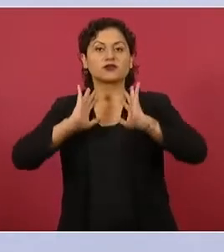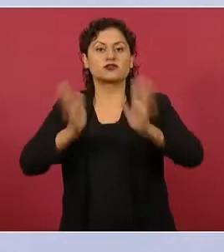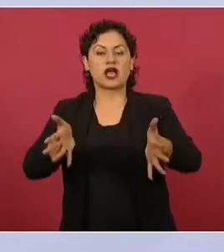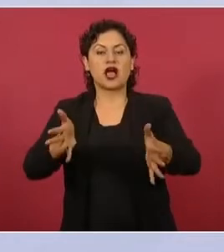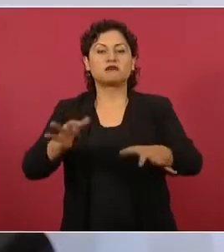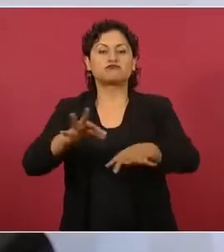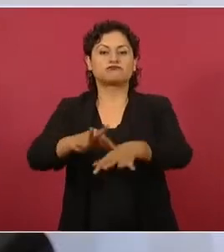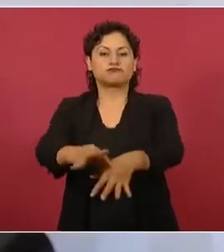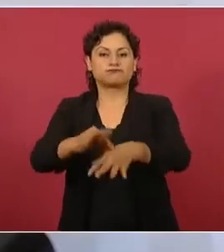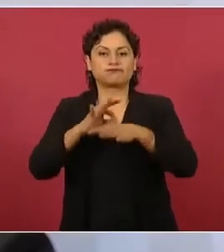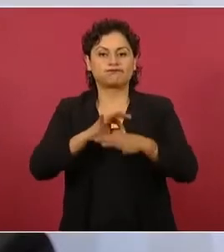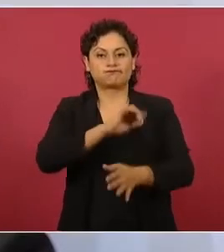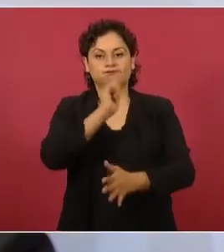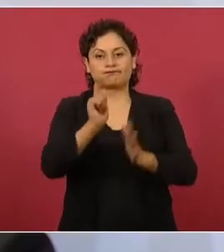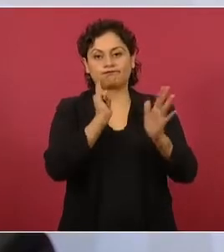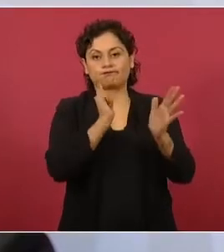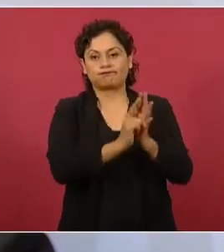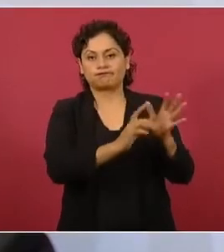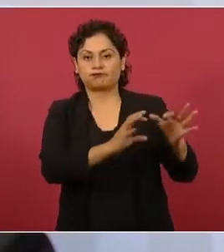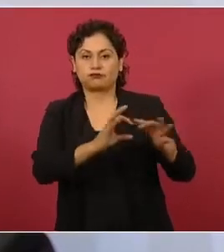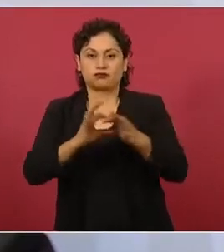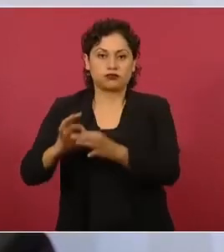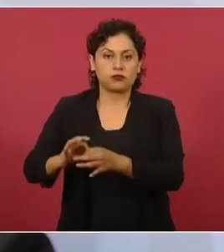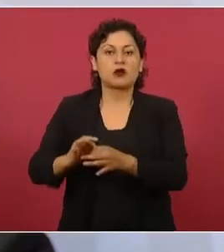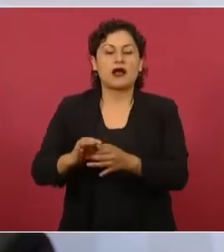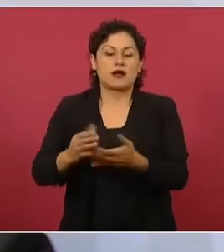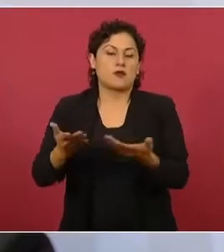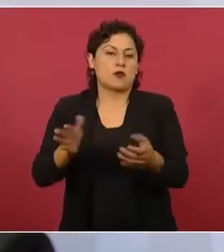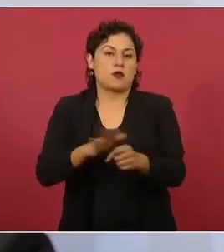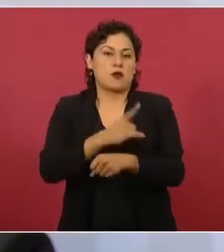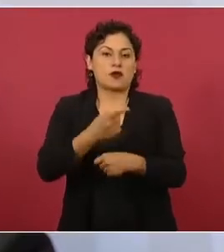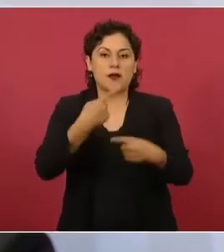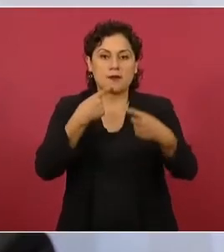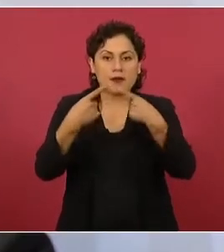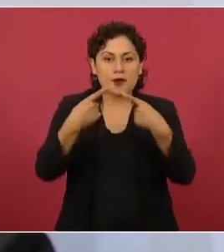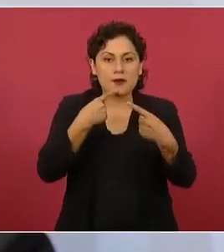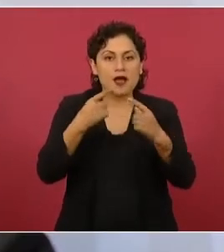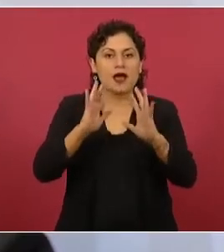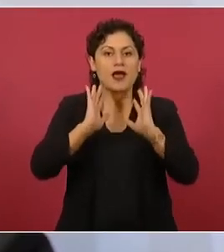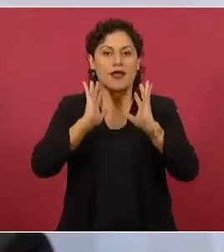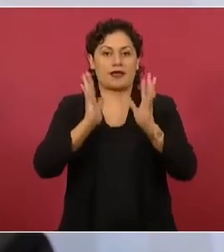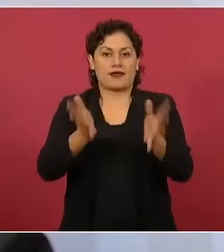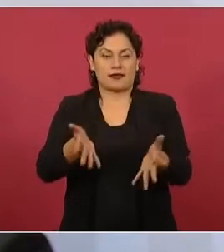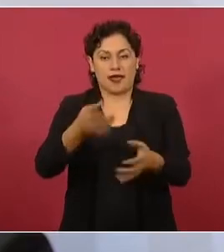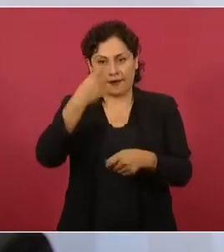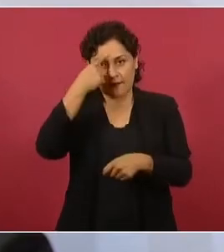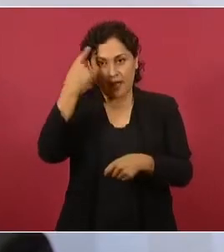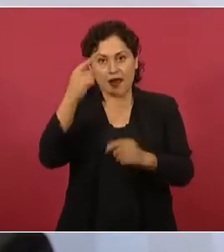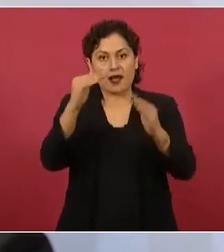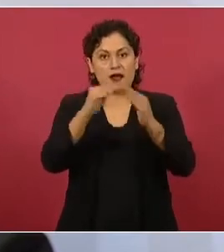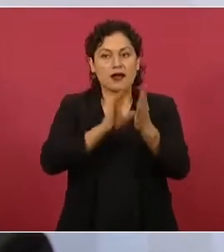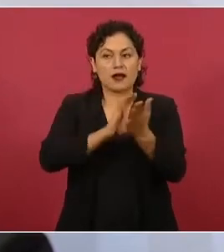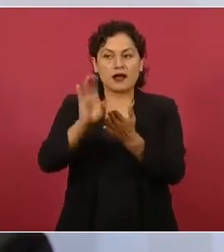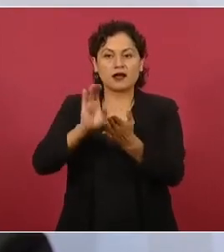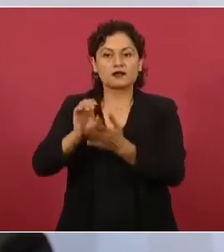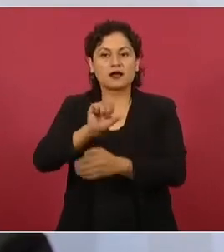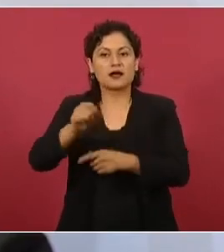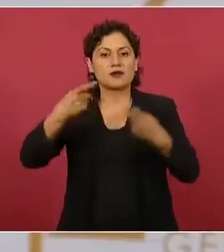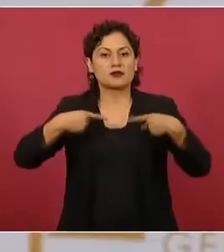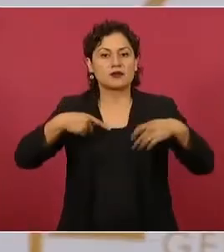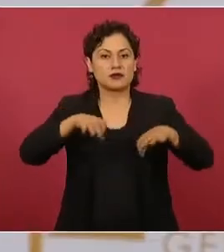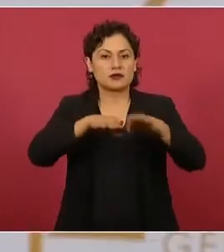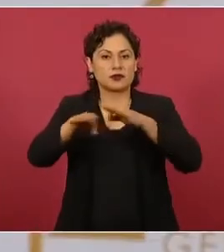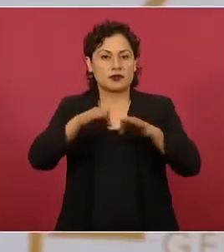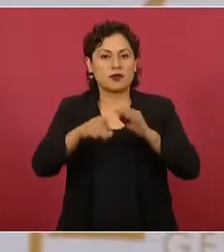instituyera, gracias al diálogo social, el sistema de crédito para financiar la vivienda obrera con la expedición de la ley del Infonavit.